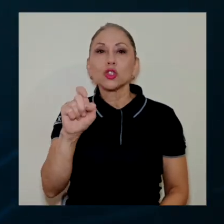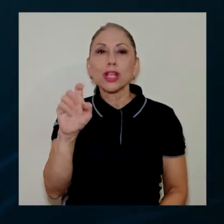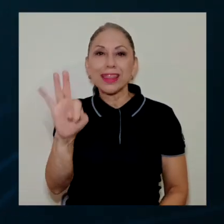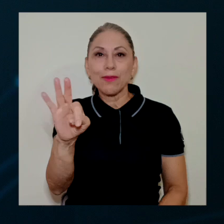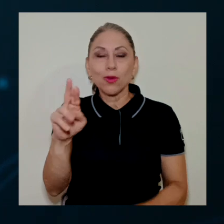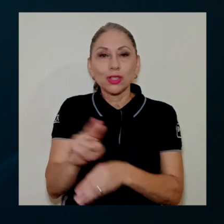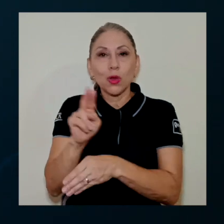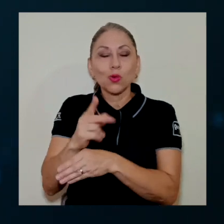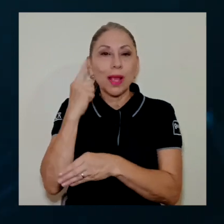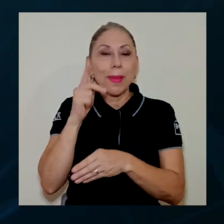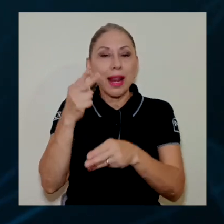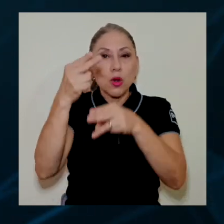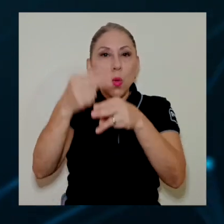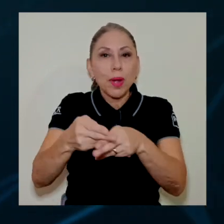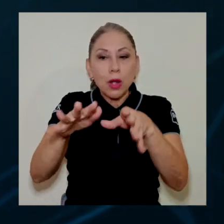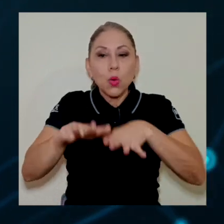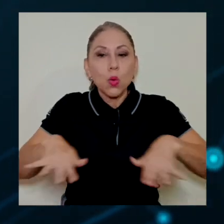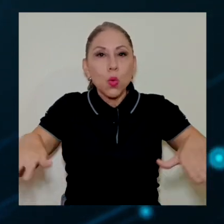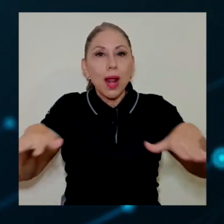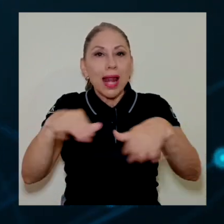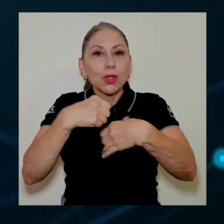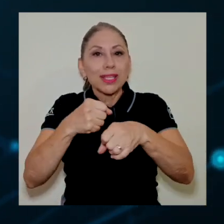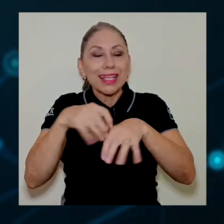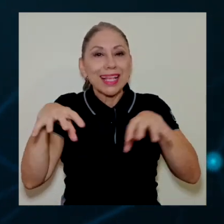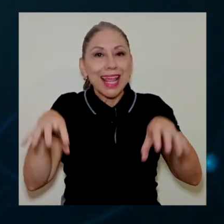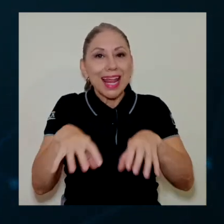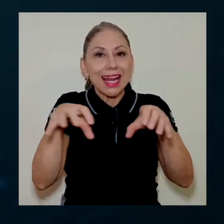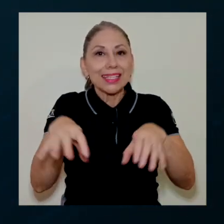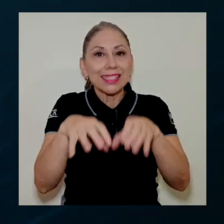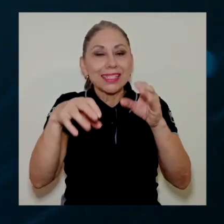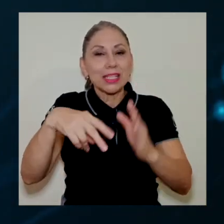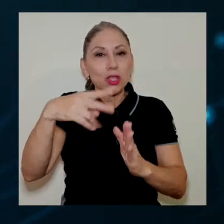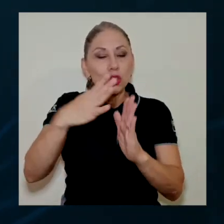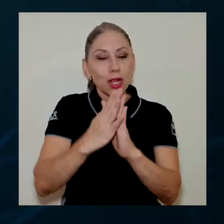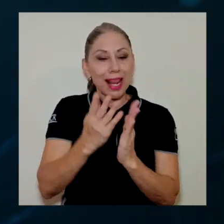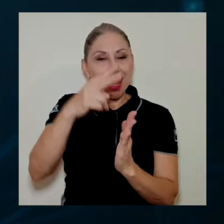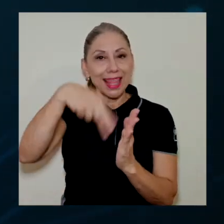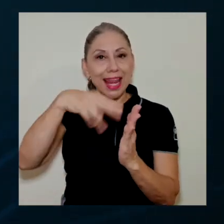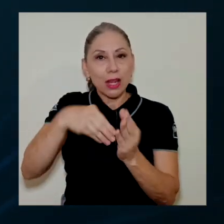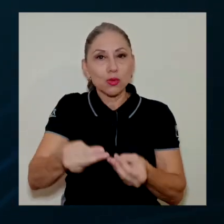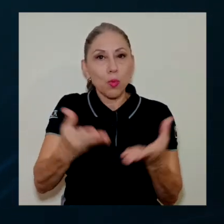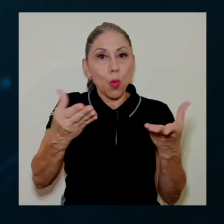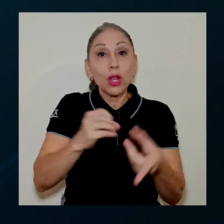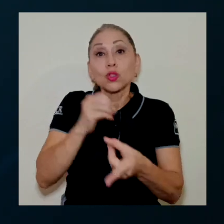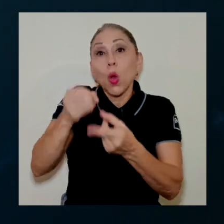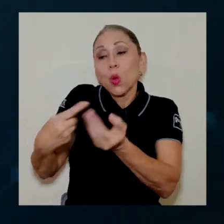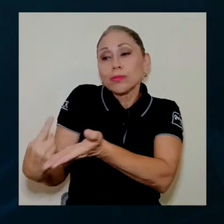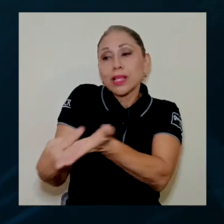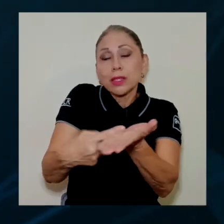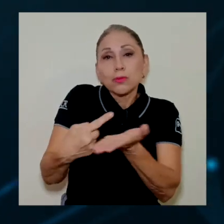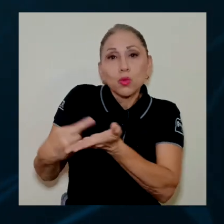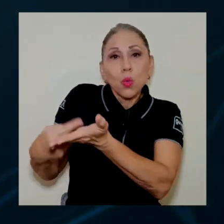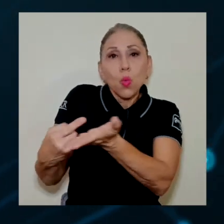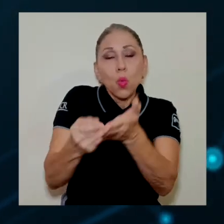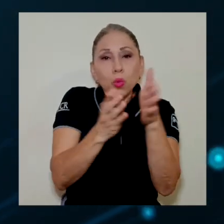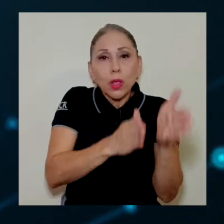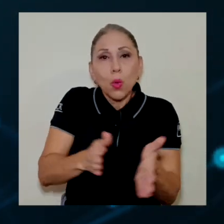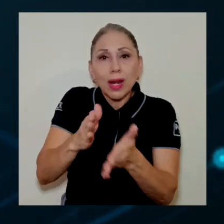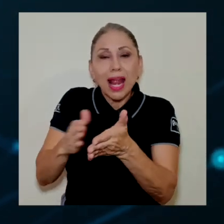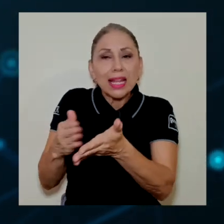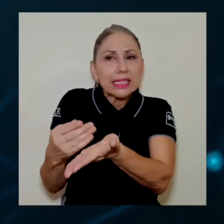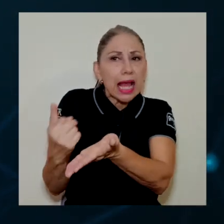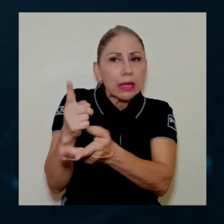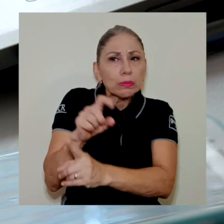se usa para nombrar un lugar donde se celebran ejercicios literarios públicos o se discute u organiza una controversia.